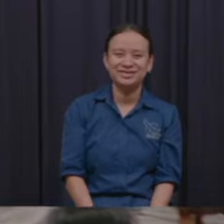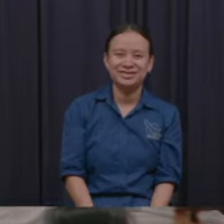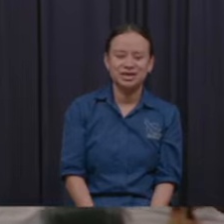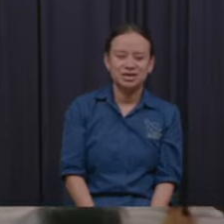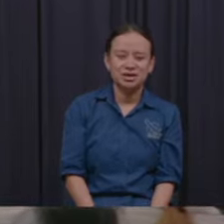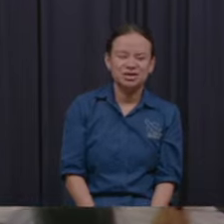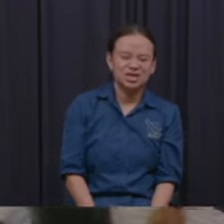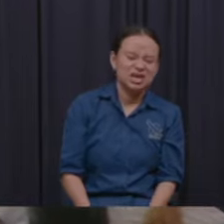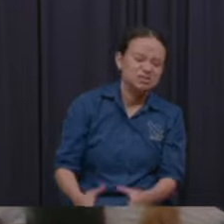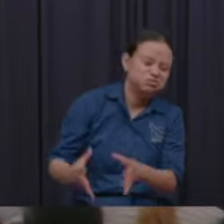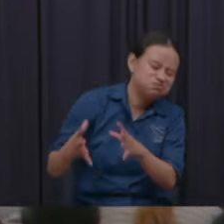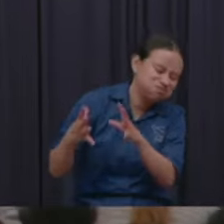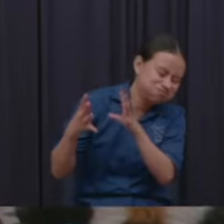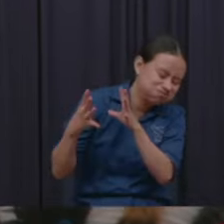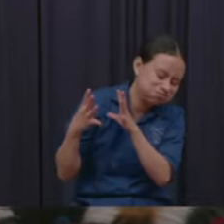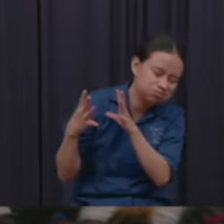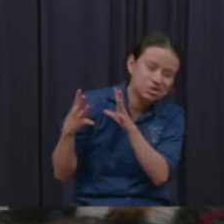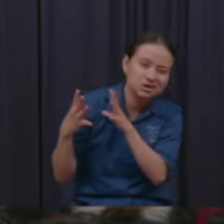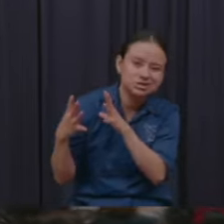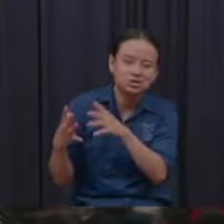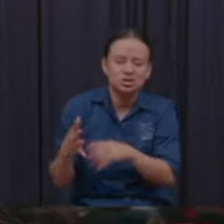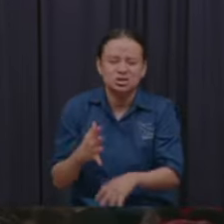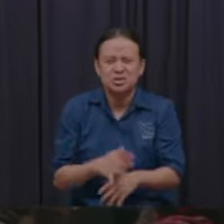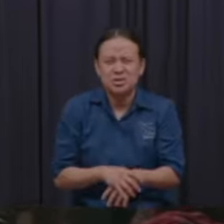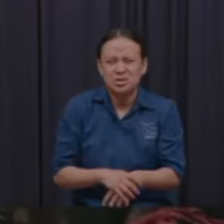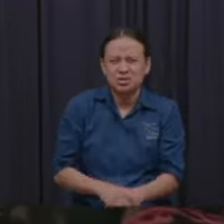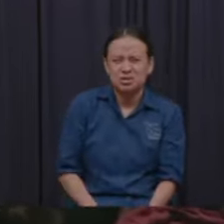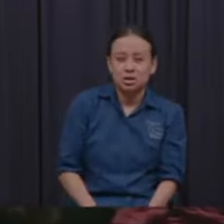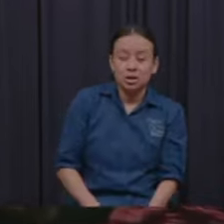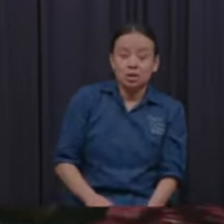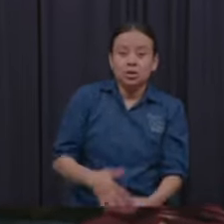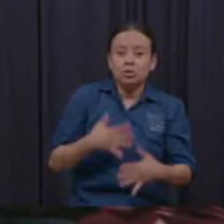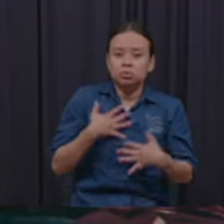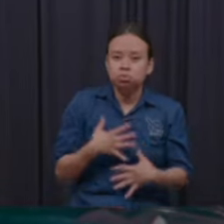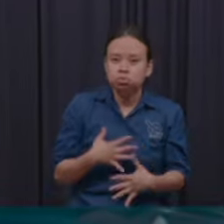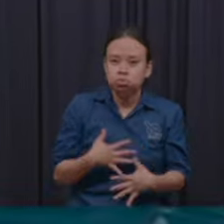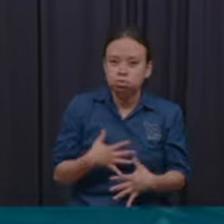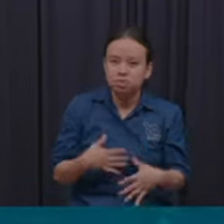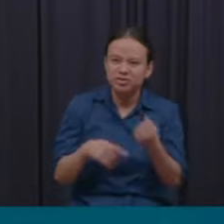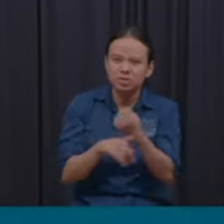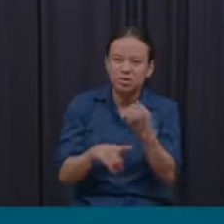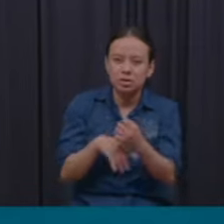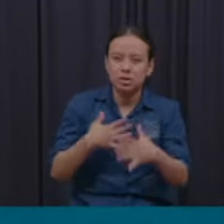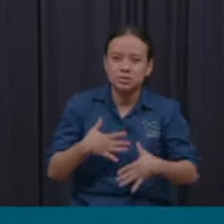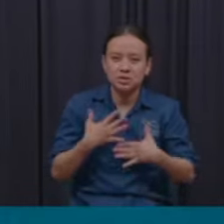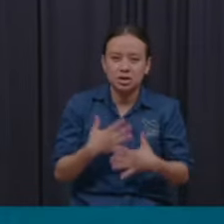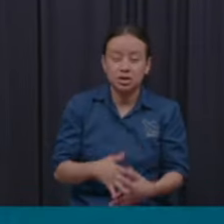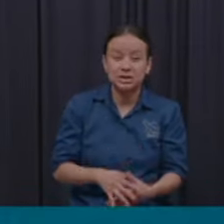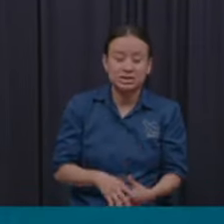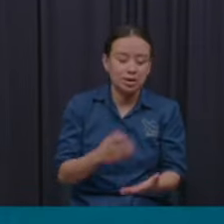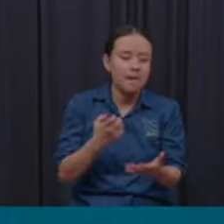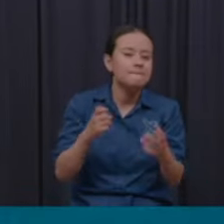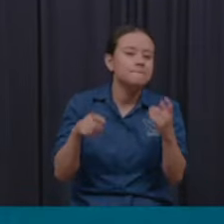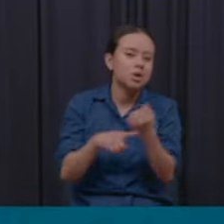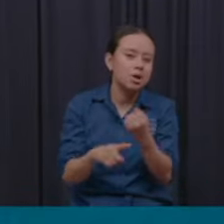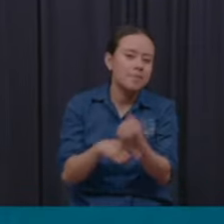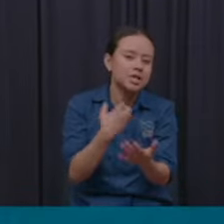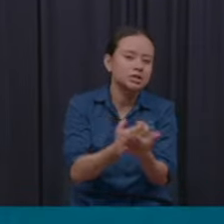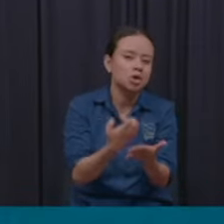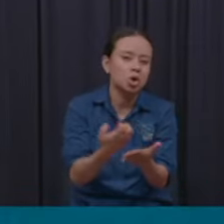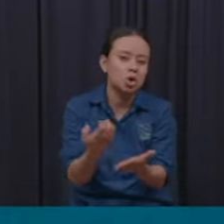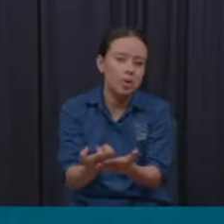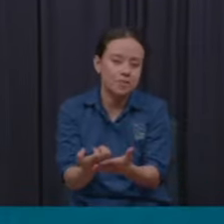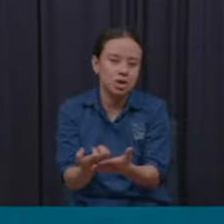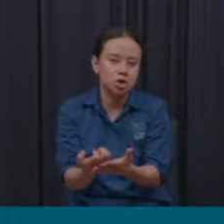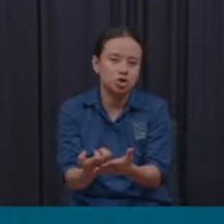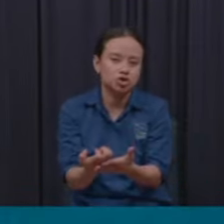Pesadez, sentido de ahogo, fatiga para respirar. Quebranto económico continuo. Nunca se puede